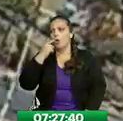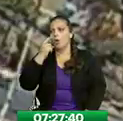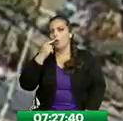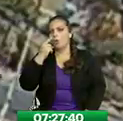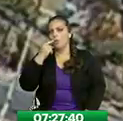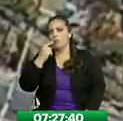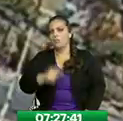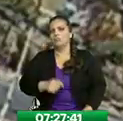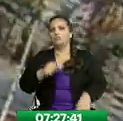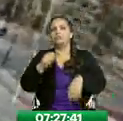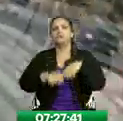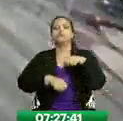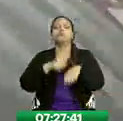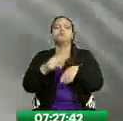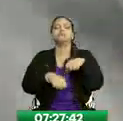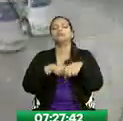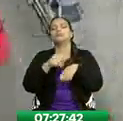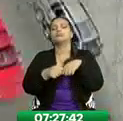por un auto.